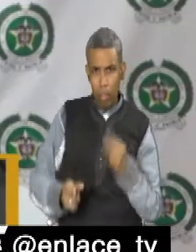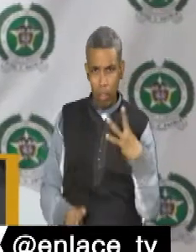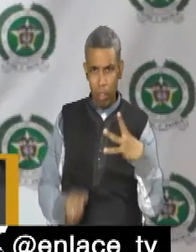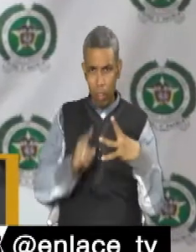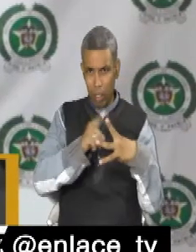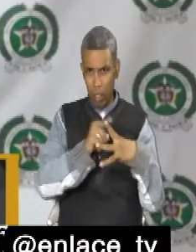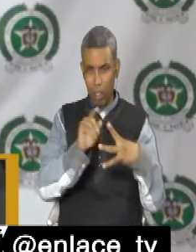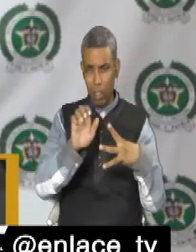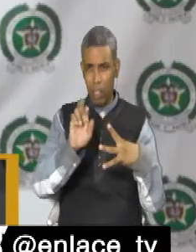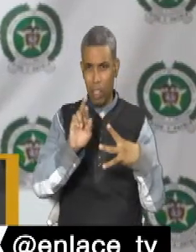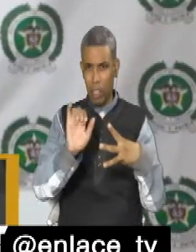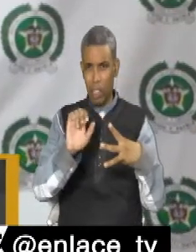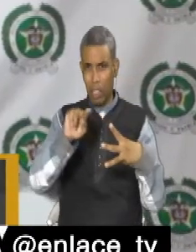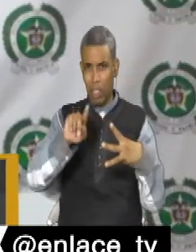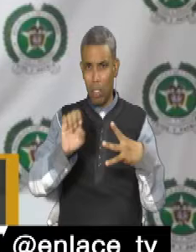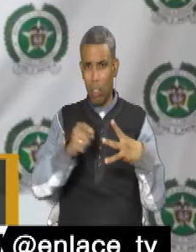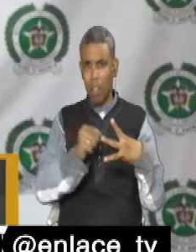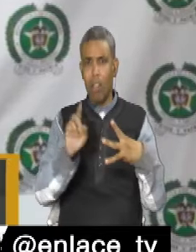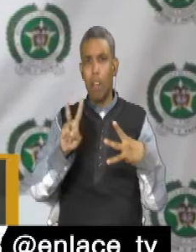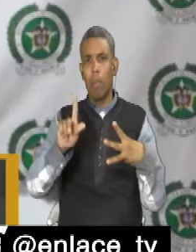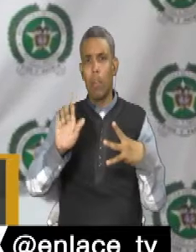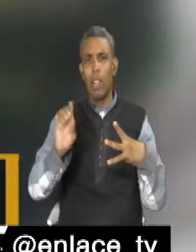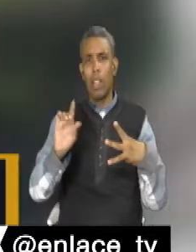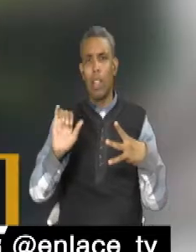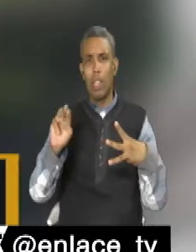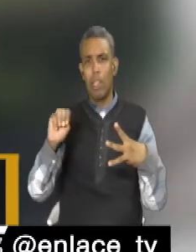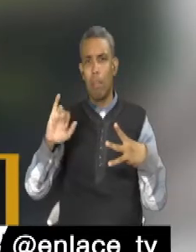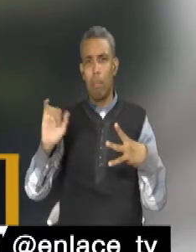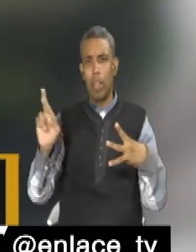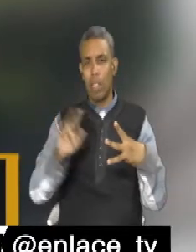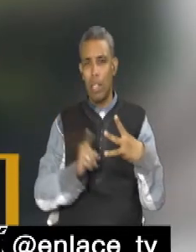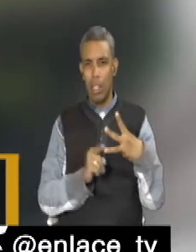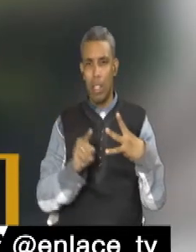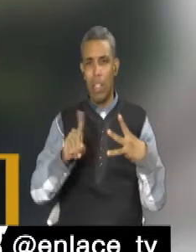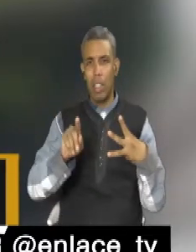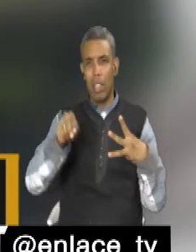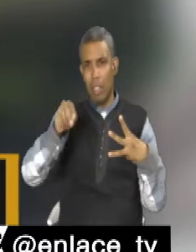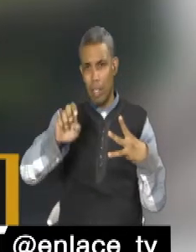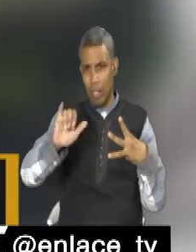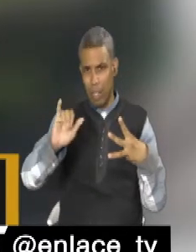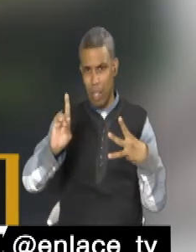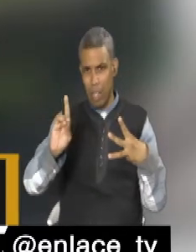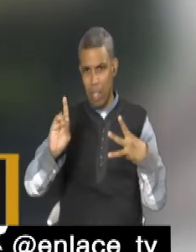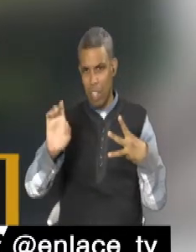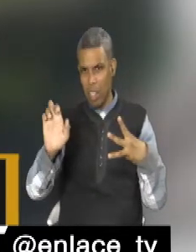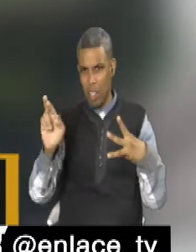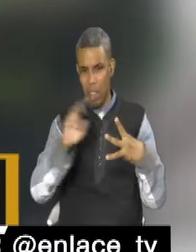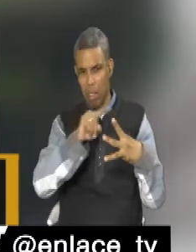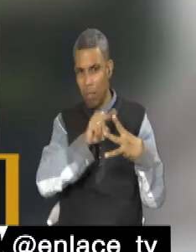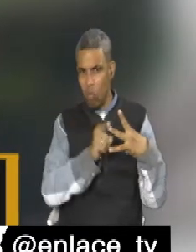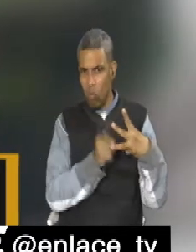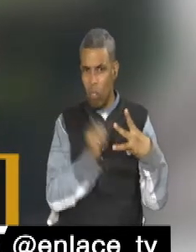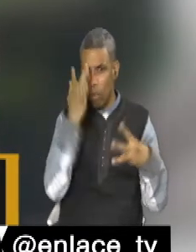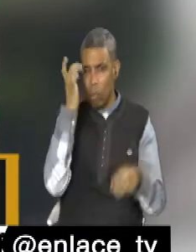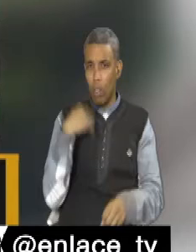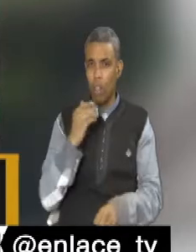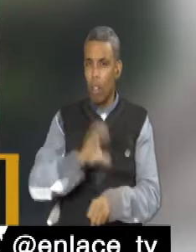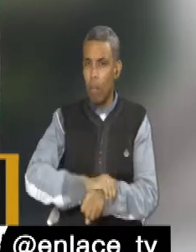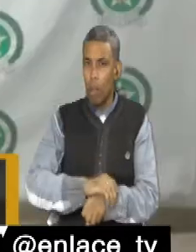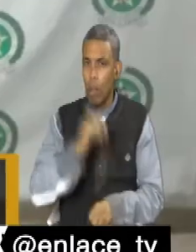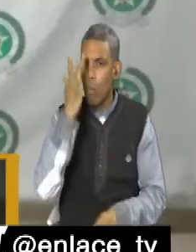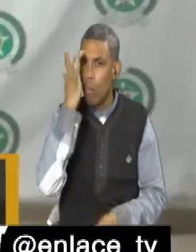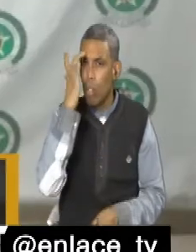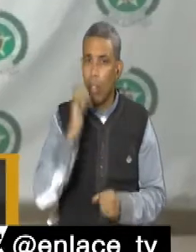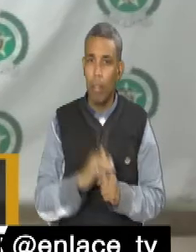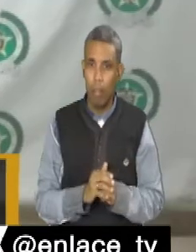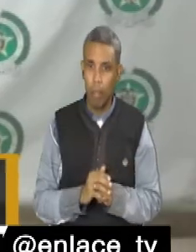Edinson Espitia, Vladimir López y Sneider Pineda. Los detenidos están sindicados por la policía de los delitos